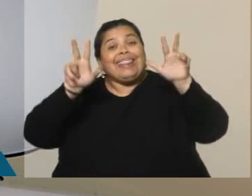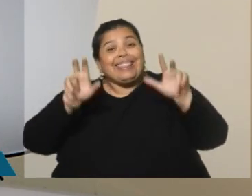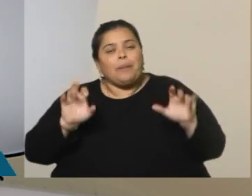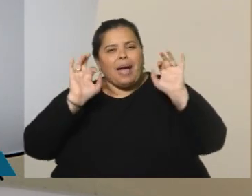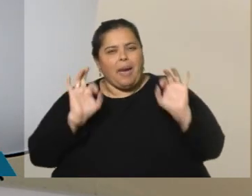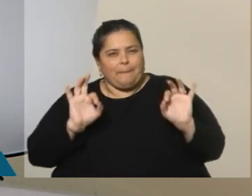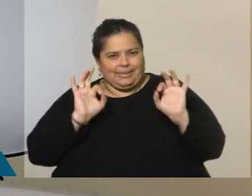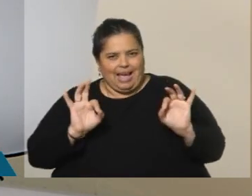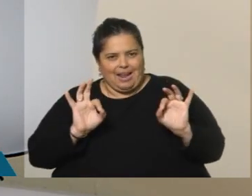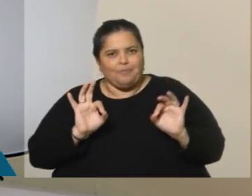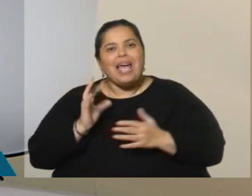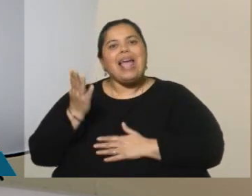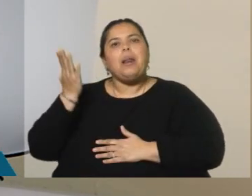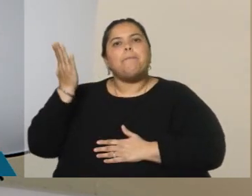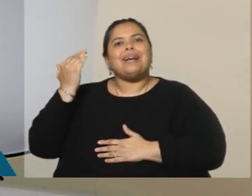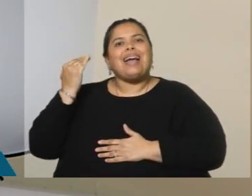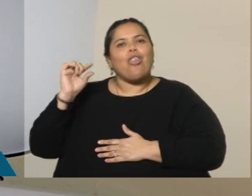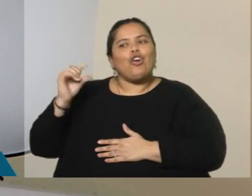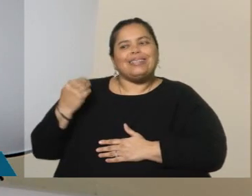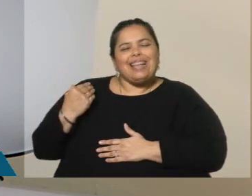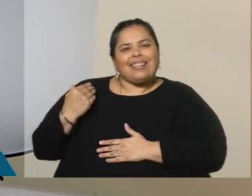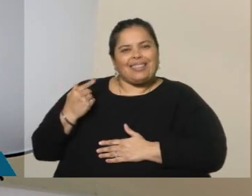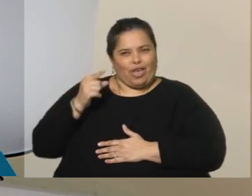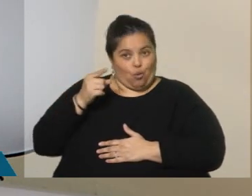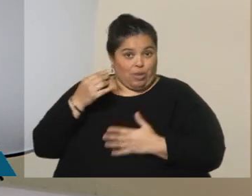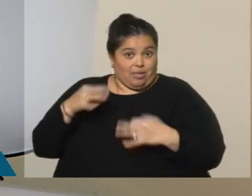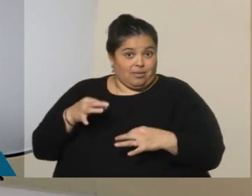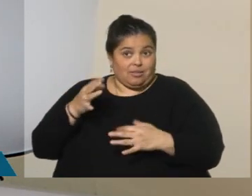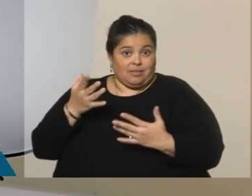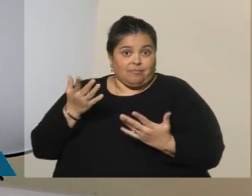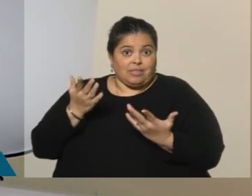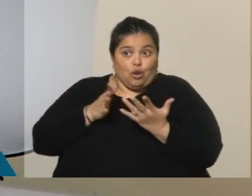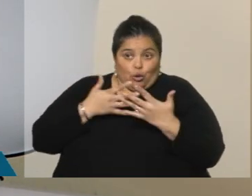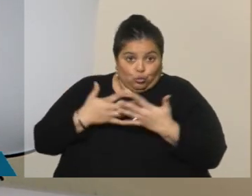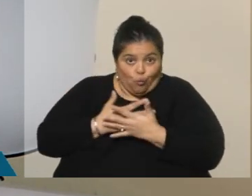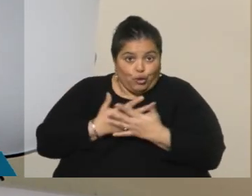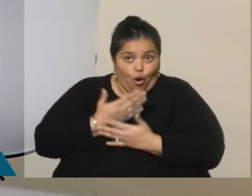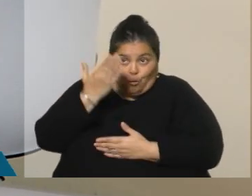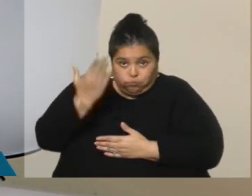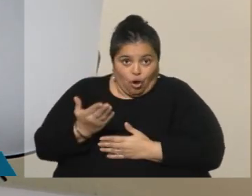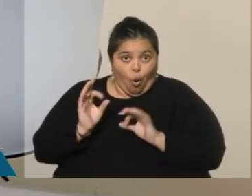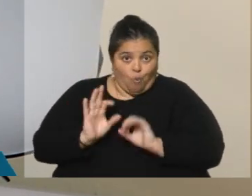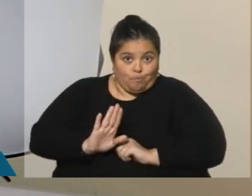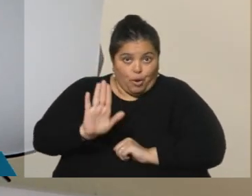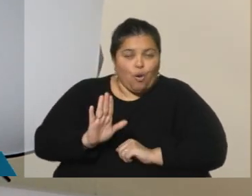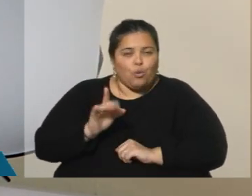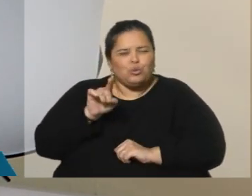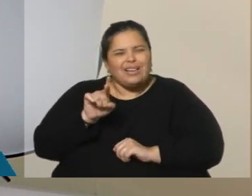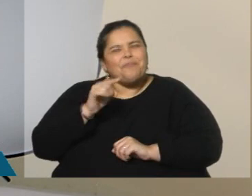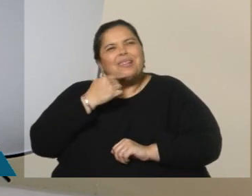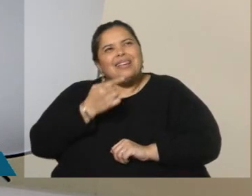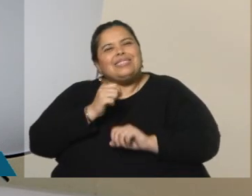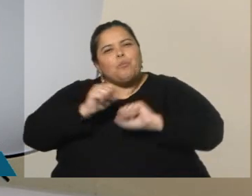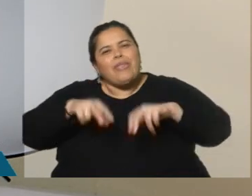pasado reciente además que usted incluso lo lo llevó a vivir a sufrir en carne propia se puede investigar y